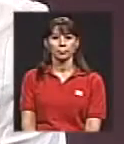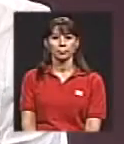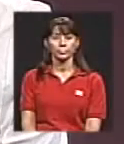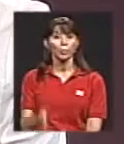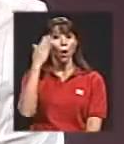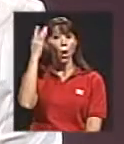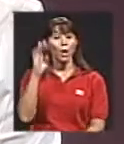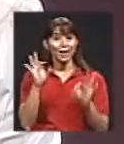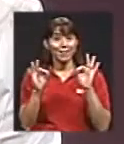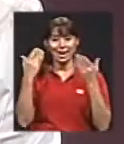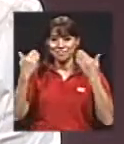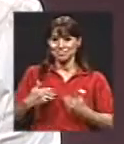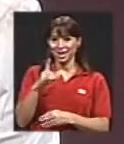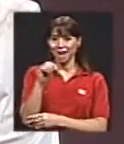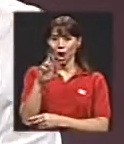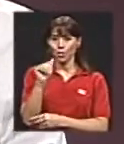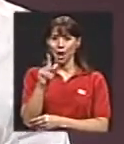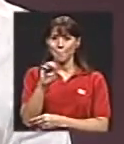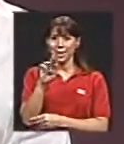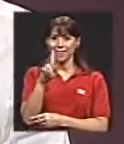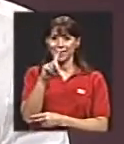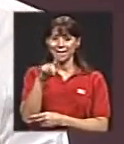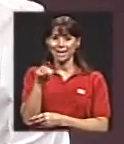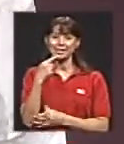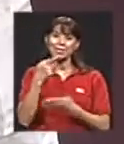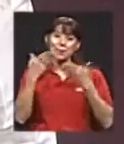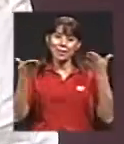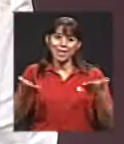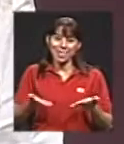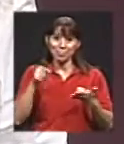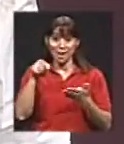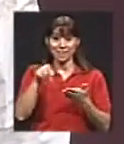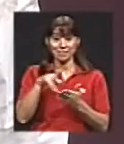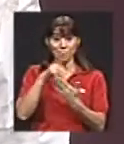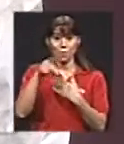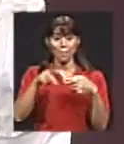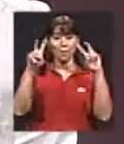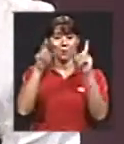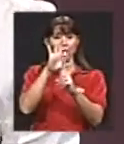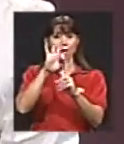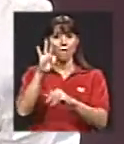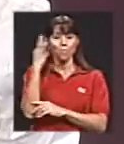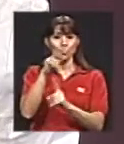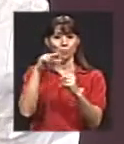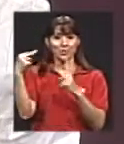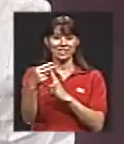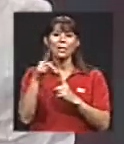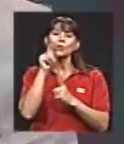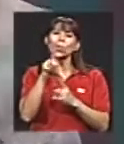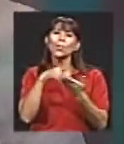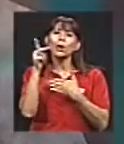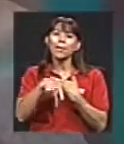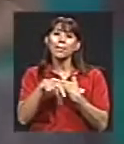hola que tal laura martínez les da la bienvenida al programa puntos de vista una producción del semanario universidad y